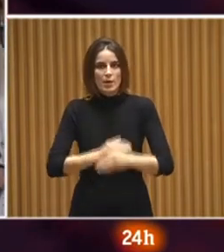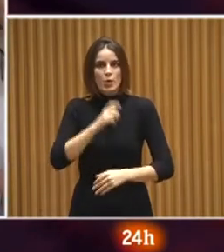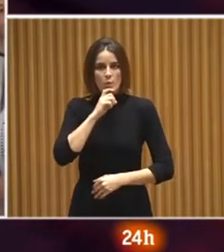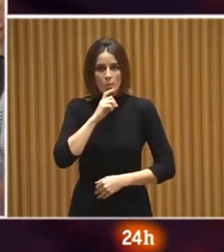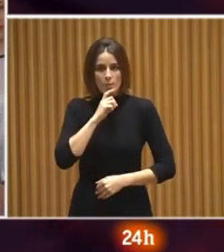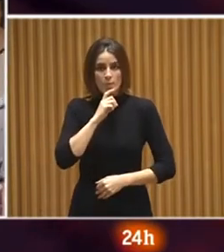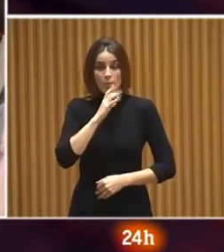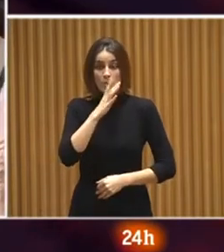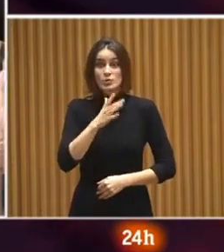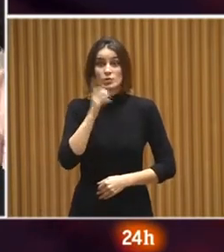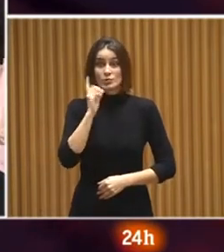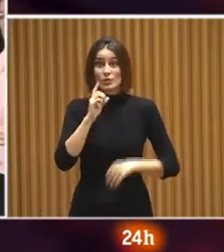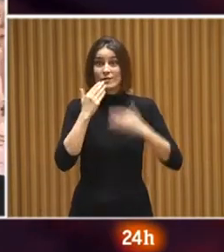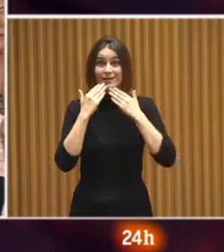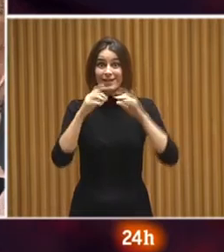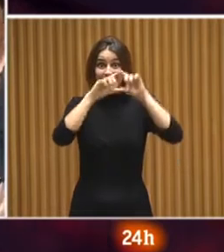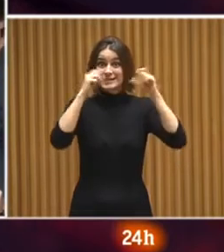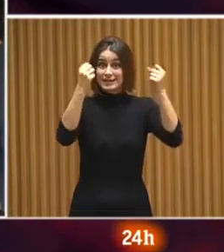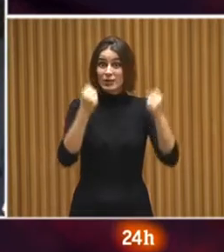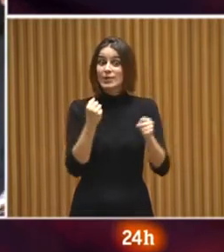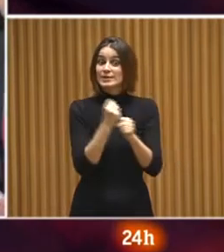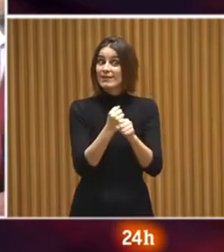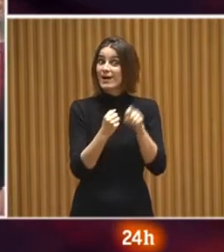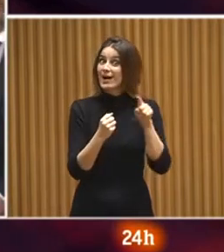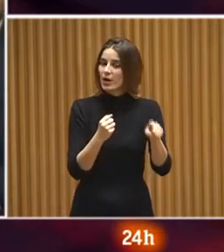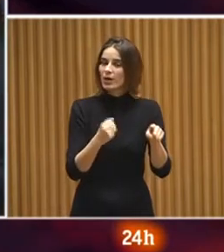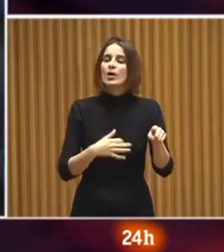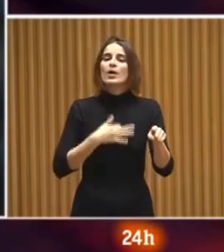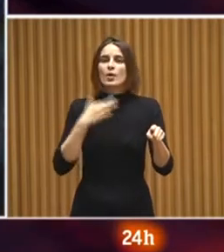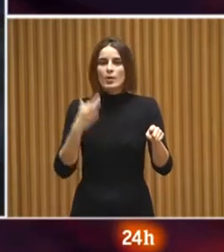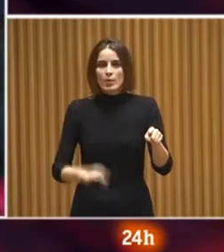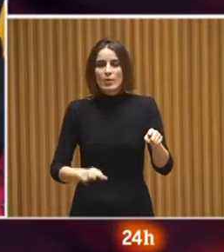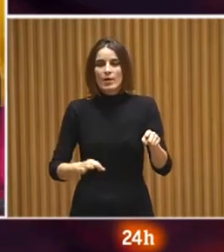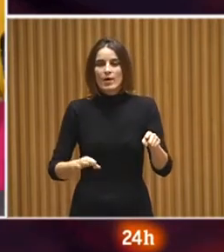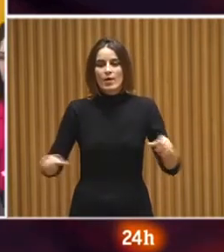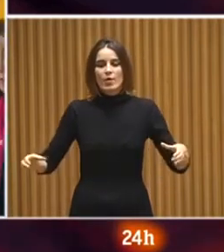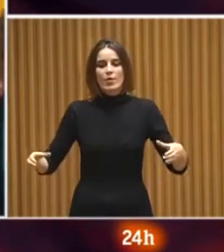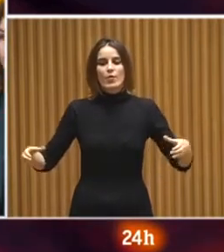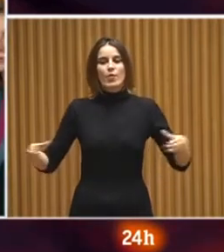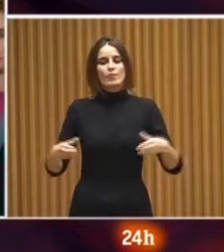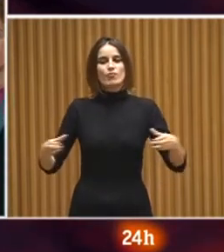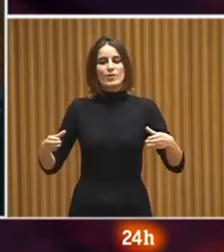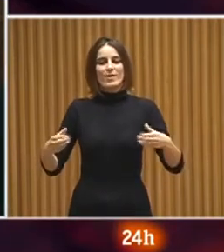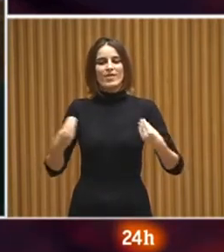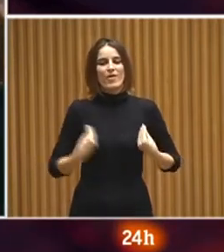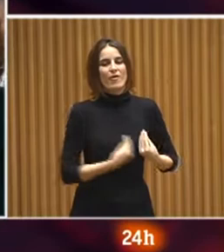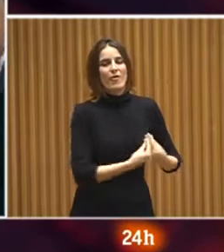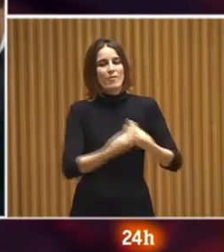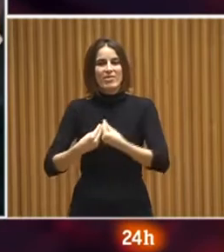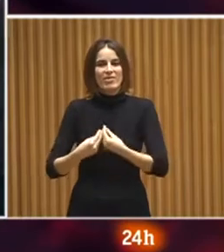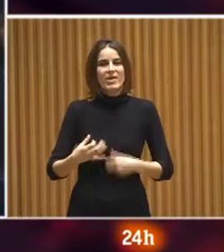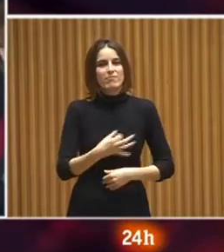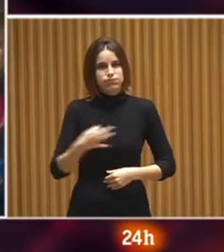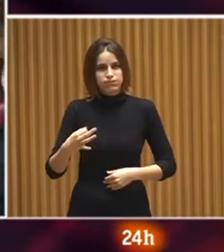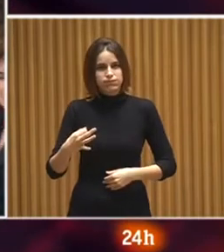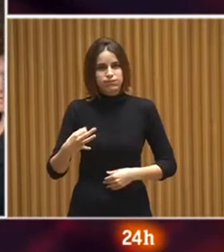instituciones, está la capacidad de construir una comunidad en plena convivencia y que permita el desarrollo libre de